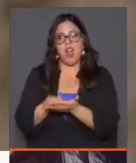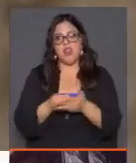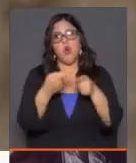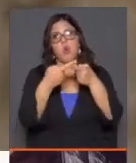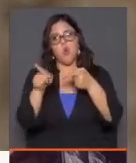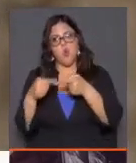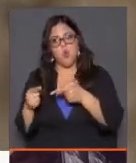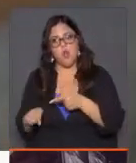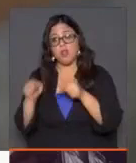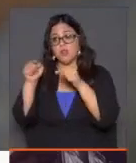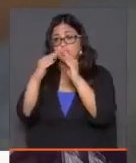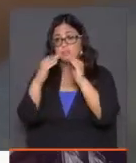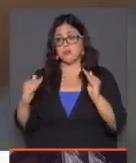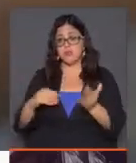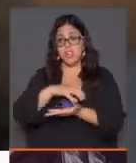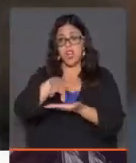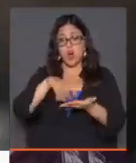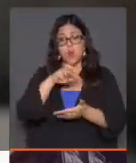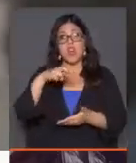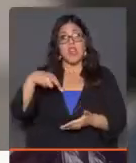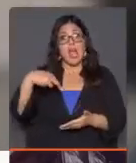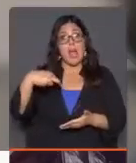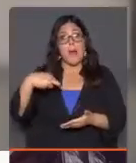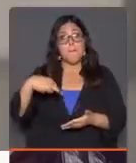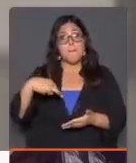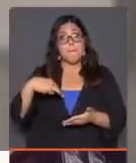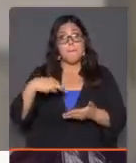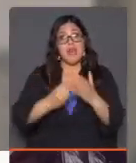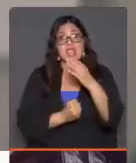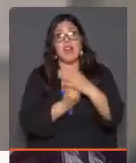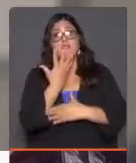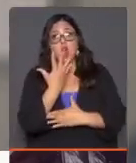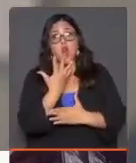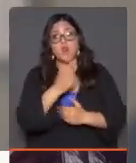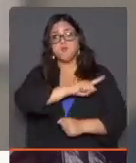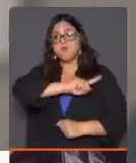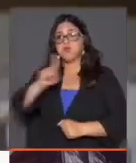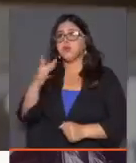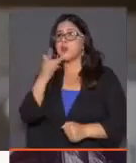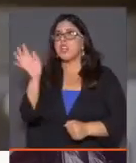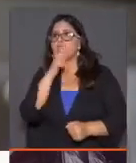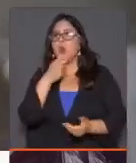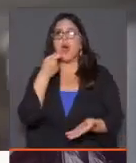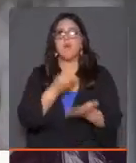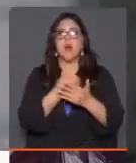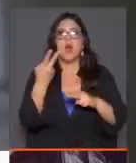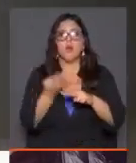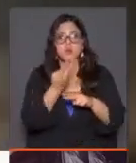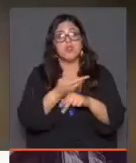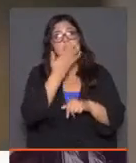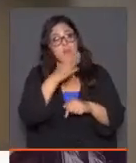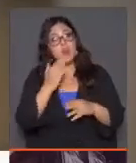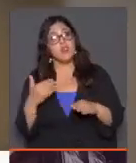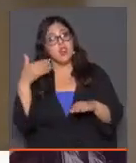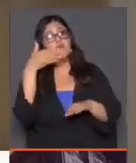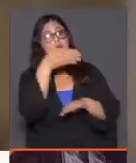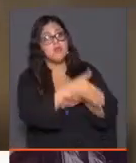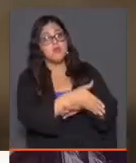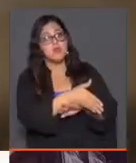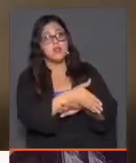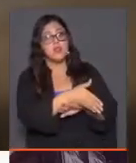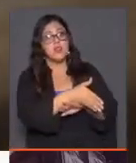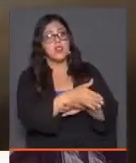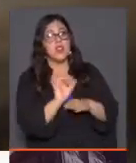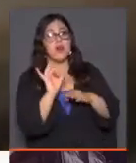Desde esta casa en Peñaflor lo iban a desalojar por no pagar el arriendo. Entonces, mejor ir a un banco y depositarle al dueño 13